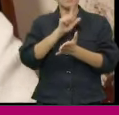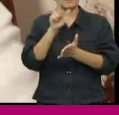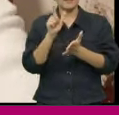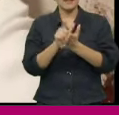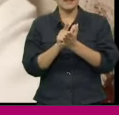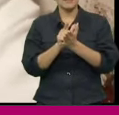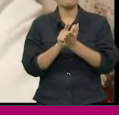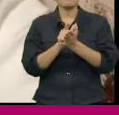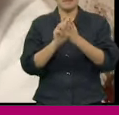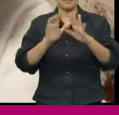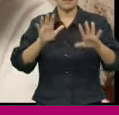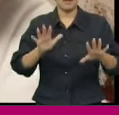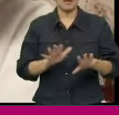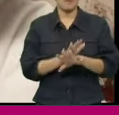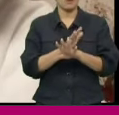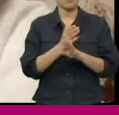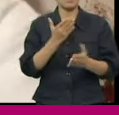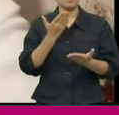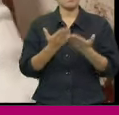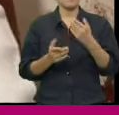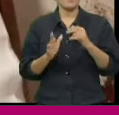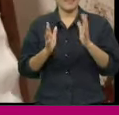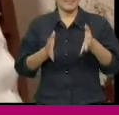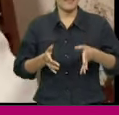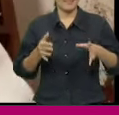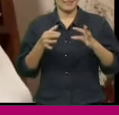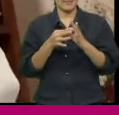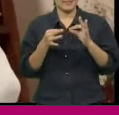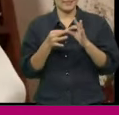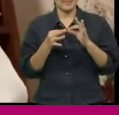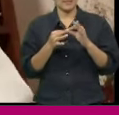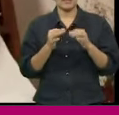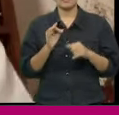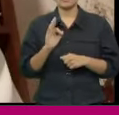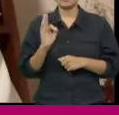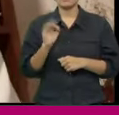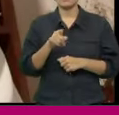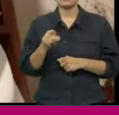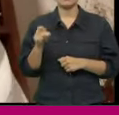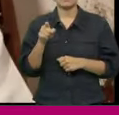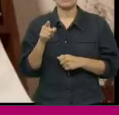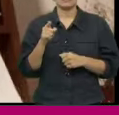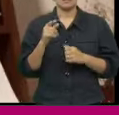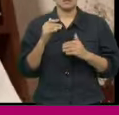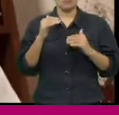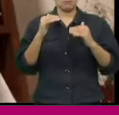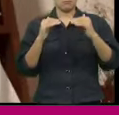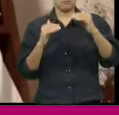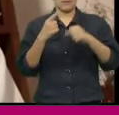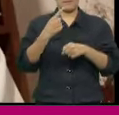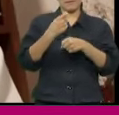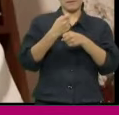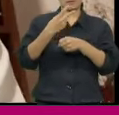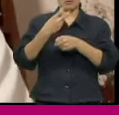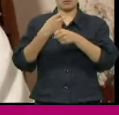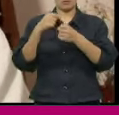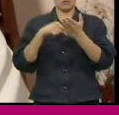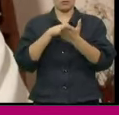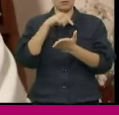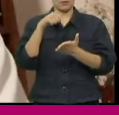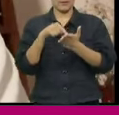se ha explicado, pues ahora se hacen recuentos aún sin que la distancia entre el primer y segundo lugar